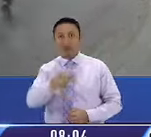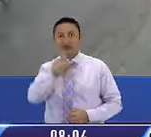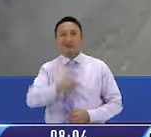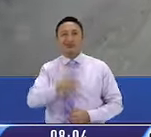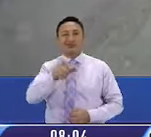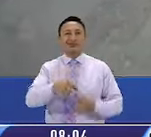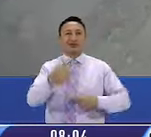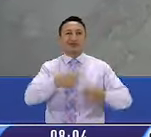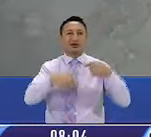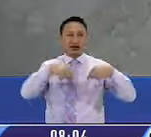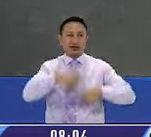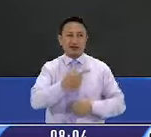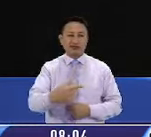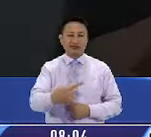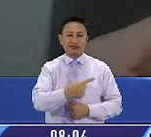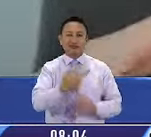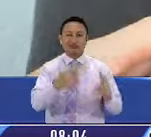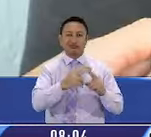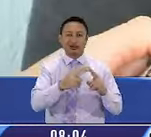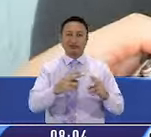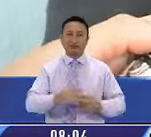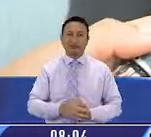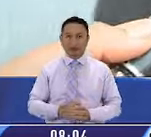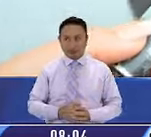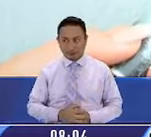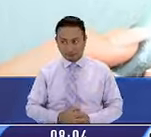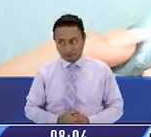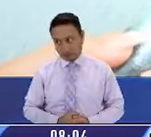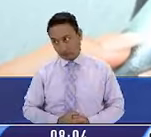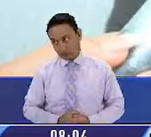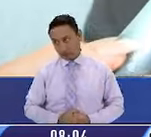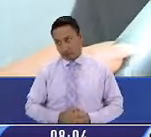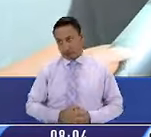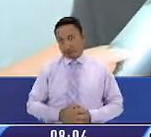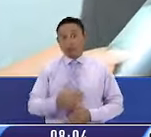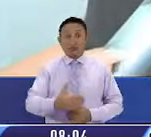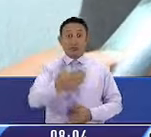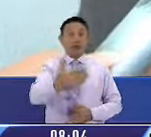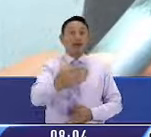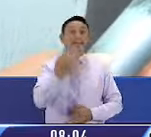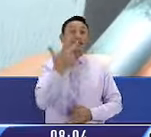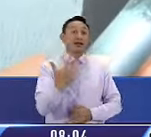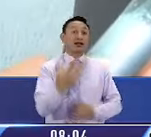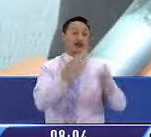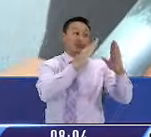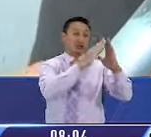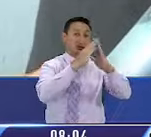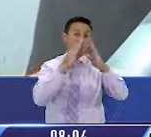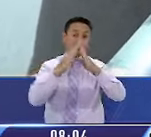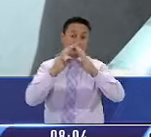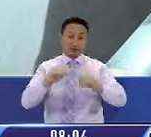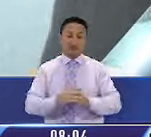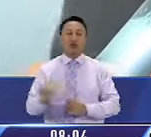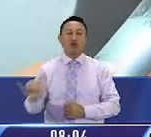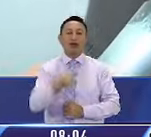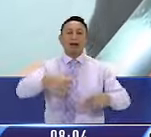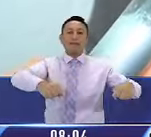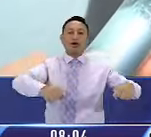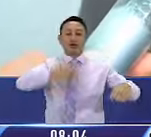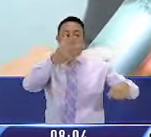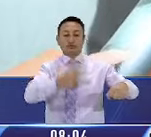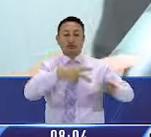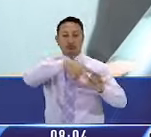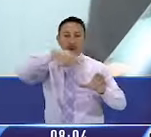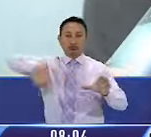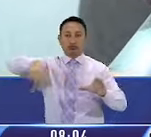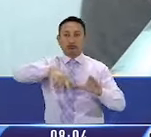antisociales son conocidos por el sector. Hacía dos conjuntos, más o menos tres conjuntos. Pasó igual. Así mismo, una moto se parqueó,